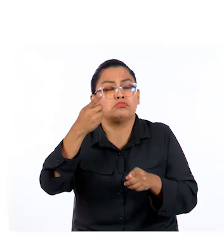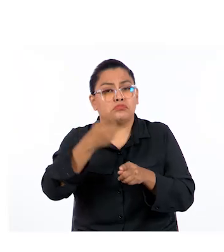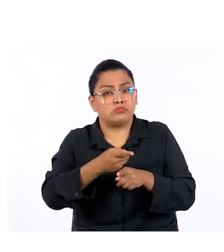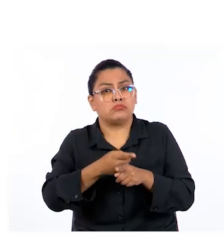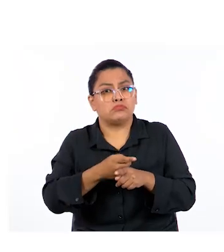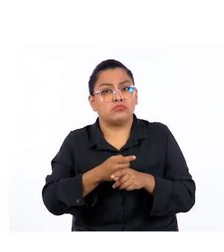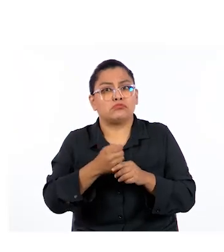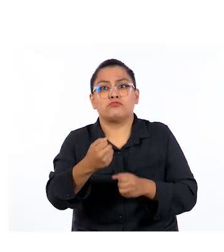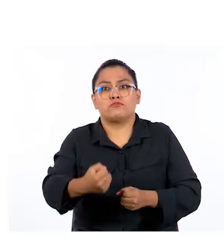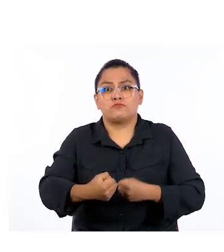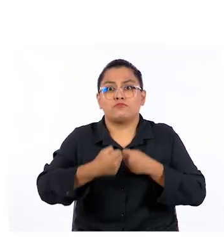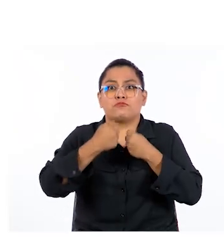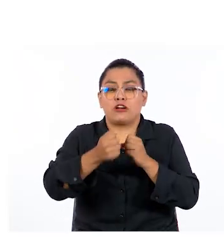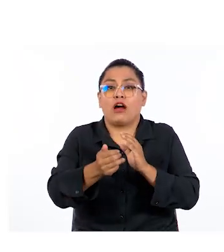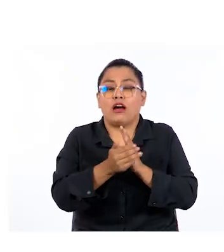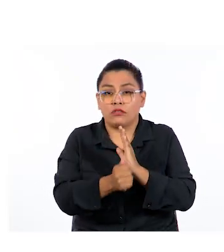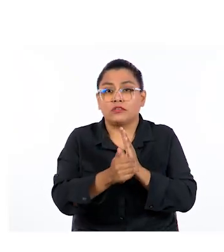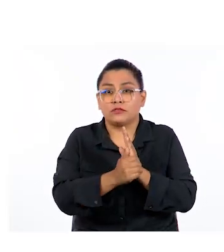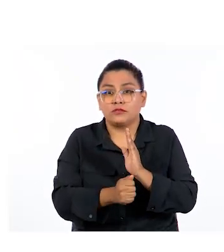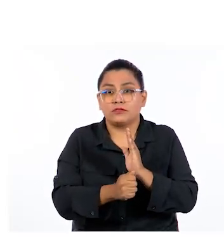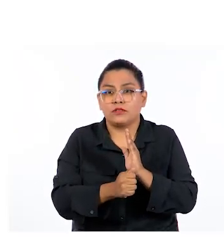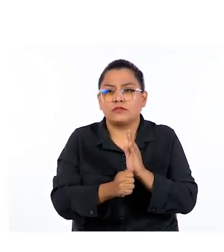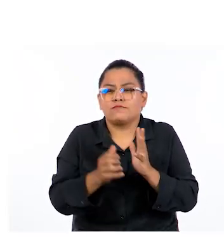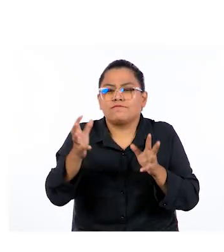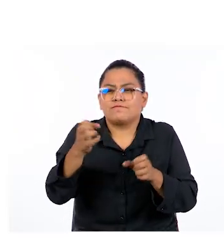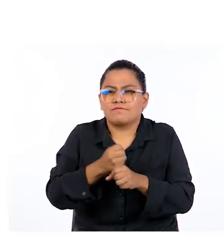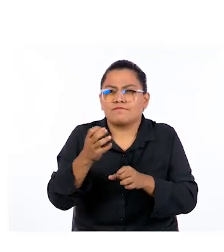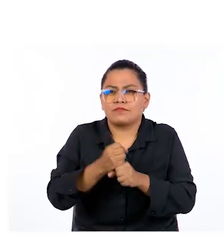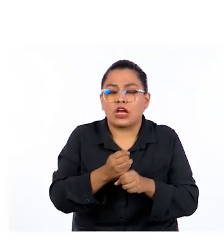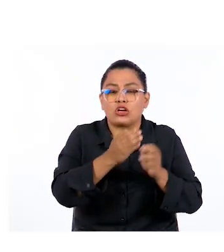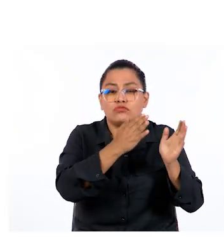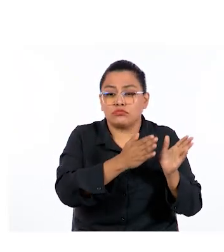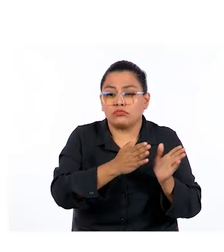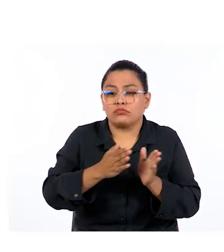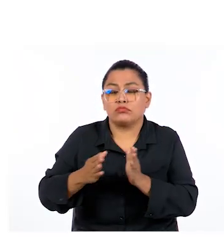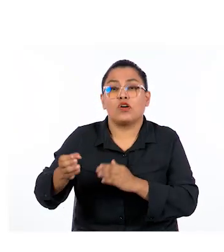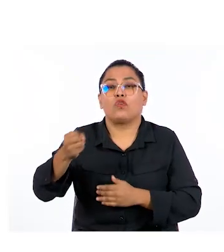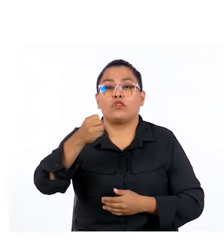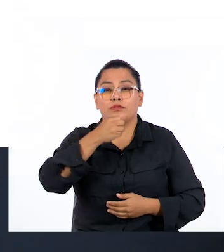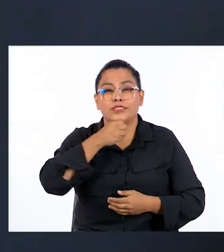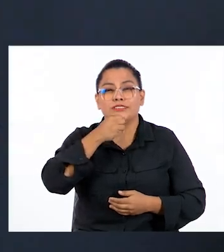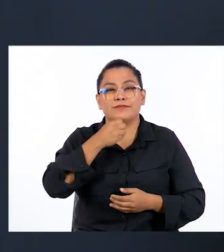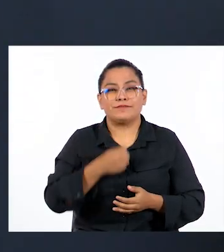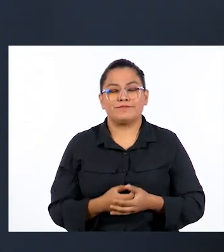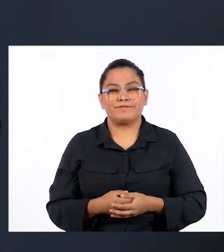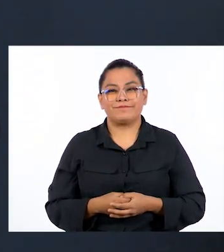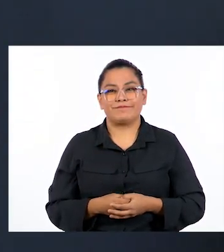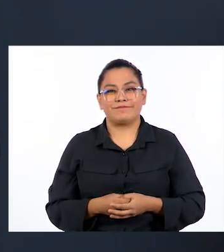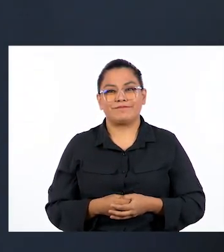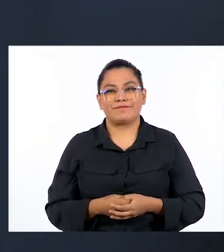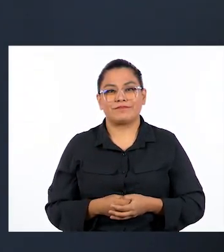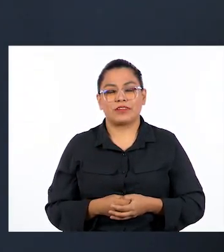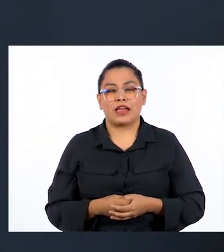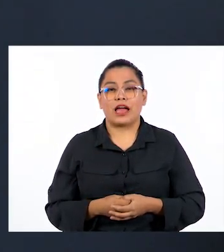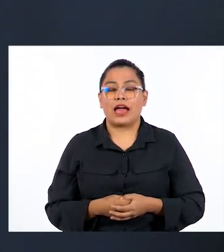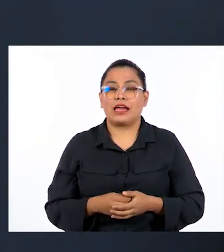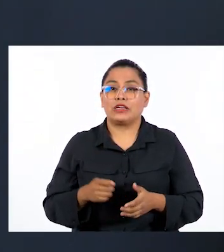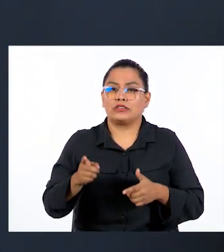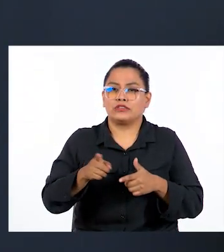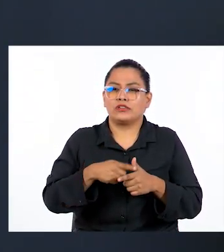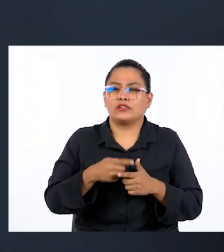eficaz, potenciando sus habilidades para sintetizar y ordenar la información. En este punto